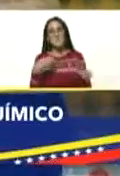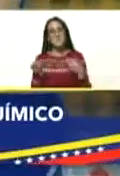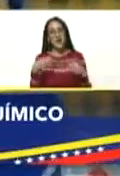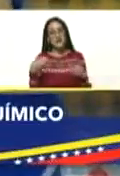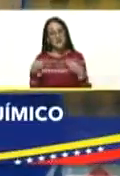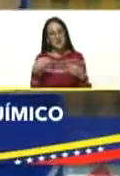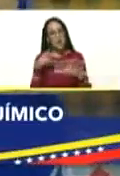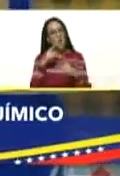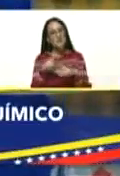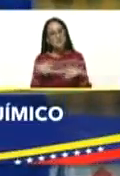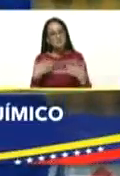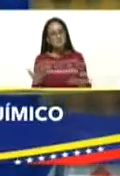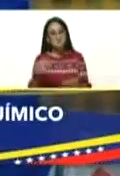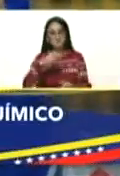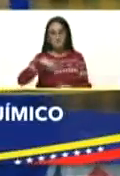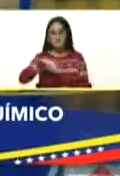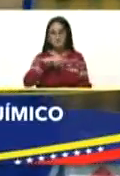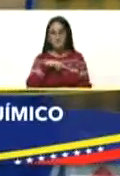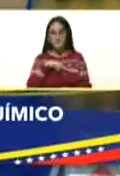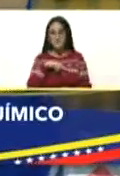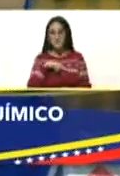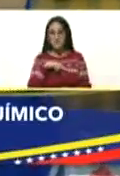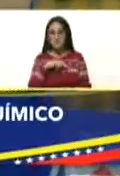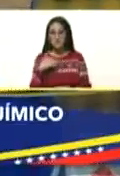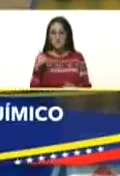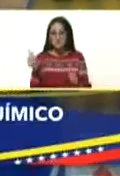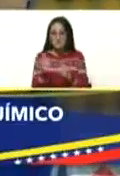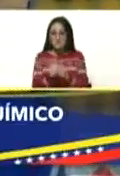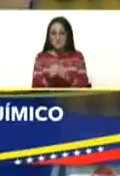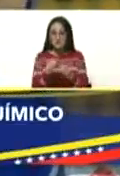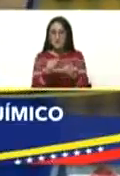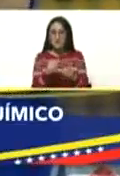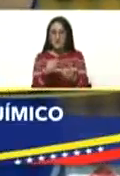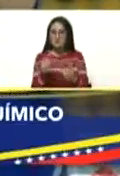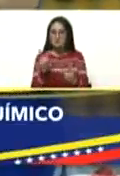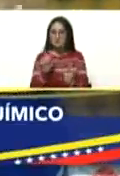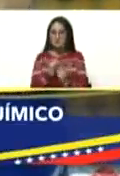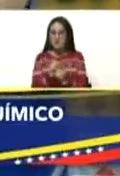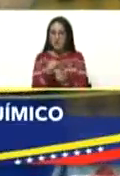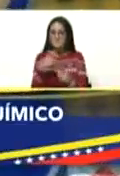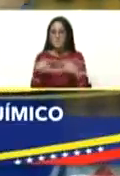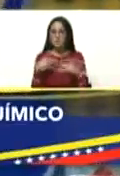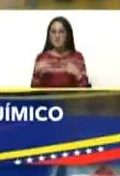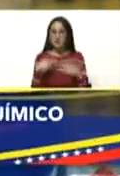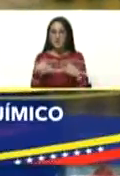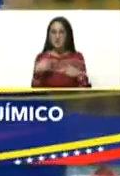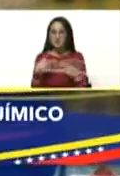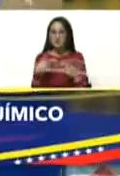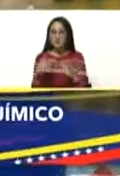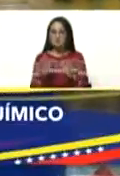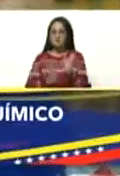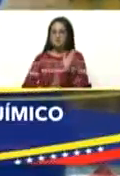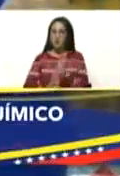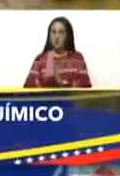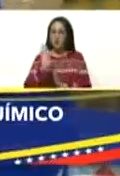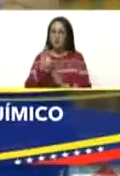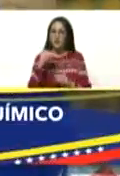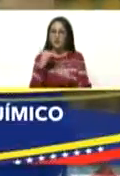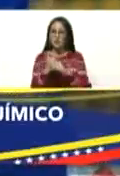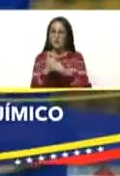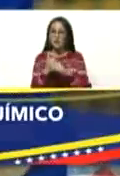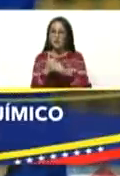qué fin? De que nosotros podamos ir acompañándolos en cada proceso productivo y que tengamos un éxito como lo tuvimos